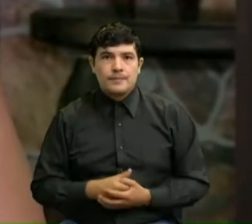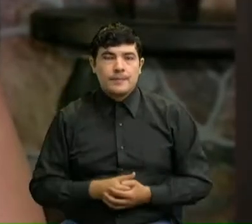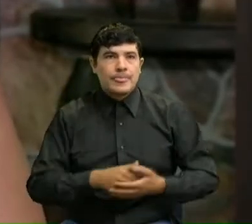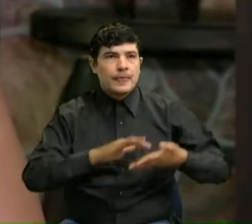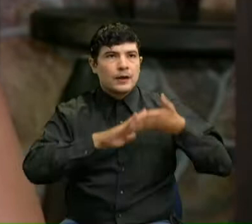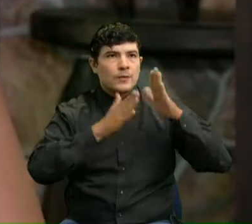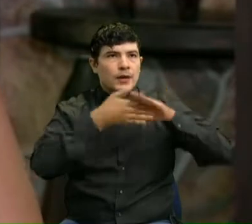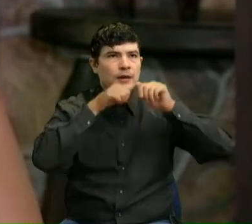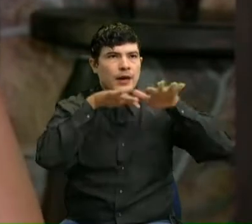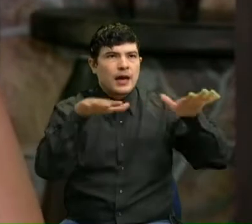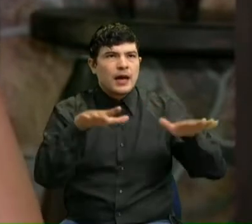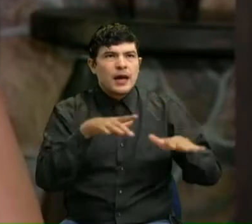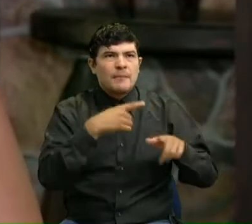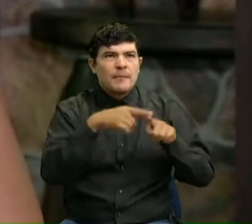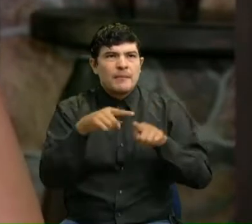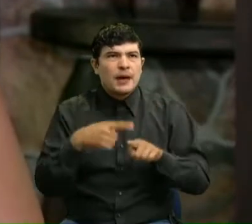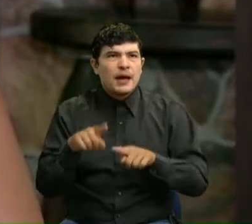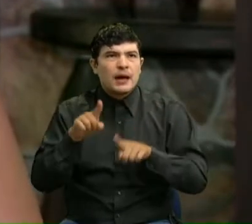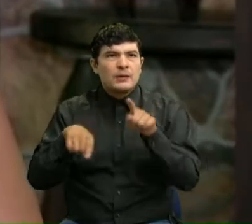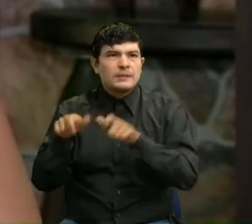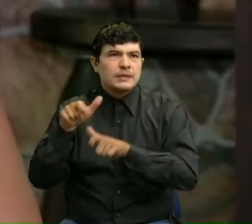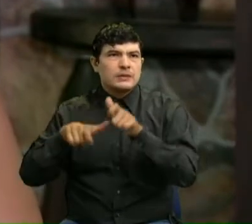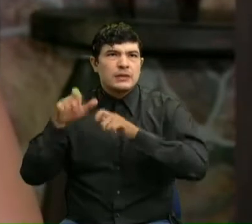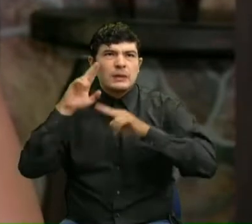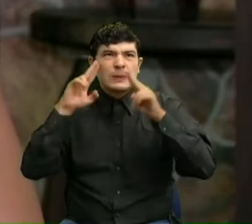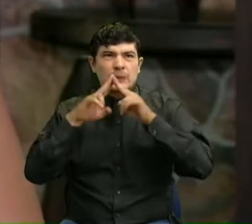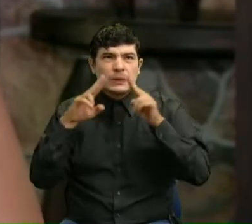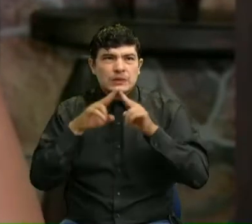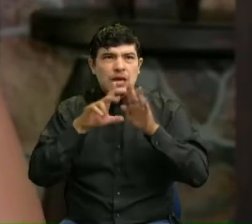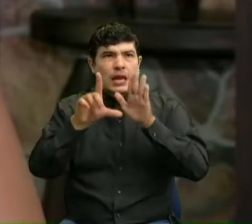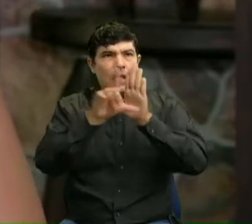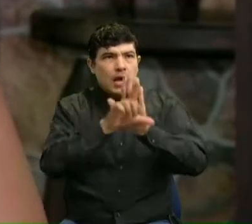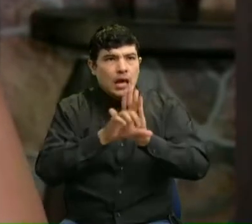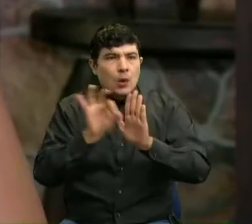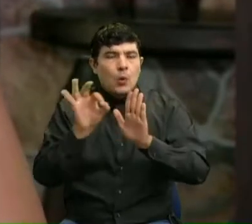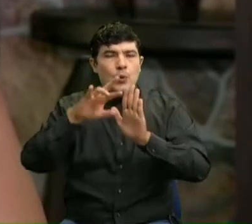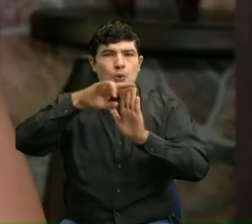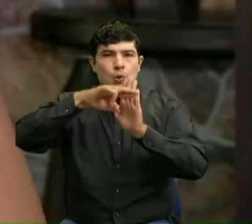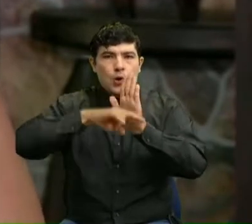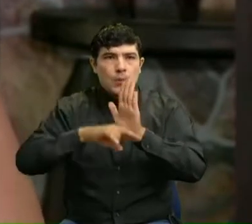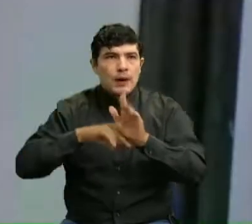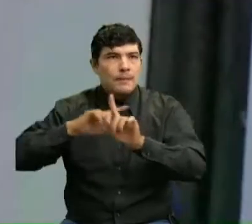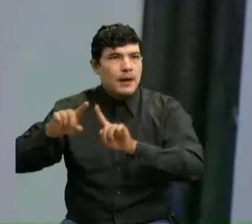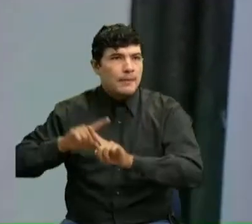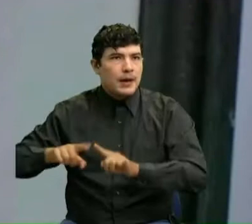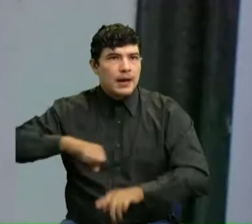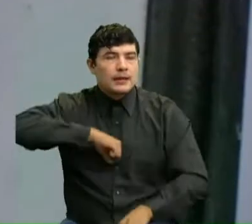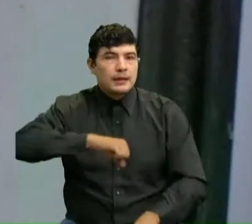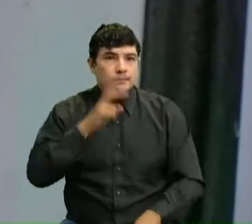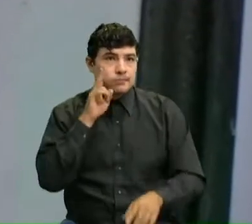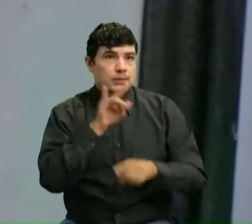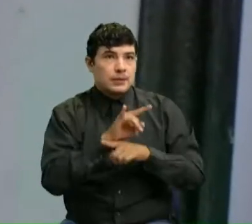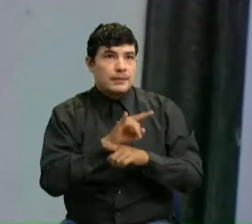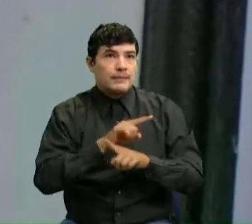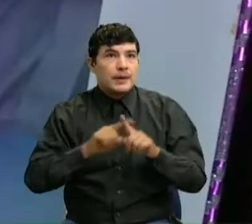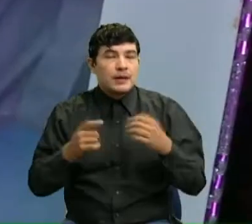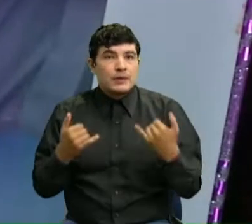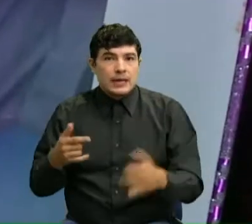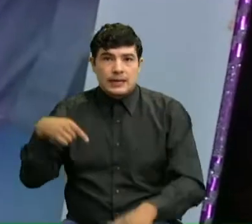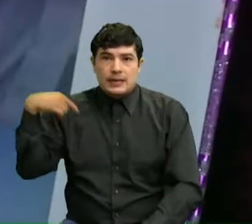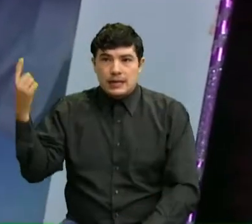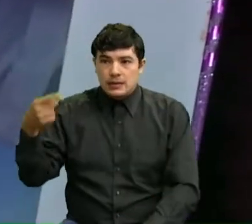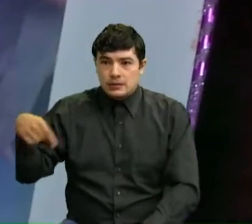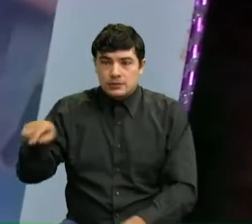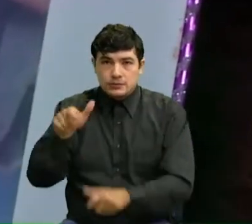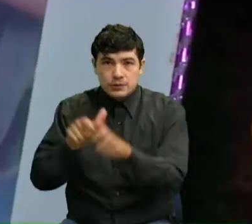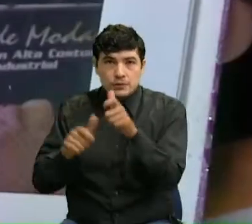tenemos mucho desconocimiento de la ley de la norma y de todos los derechos que nos amparan pero hay doble satisfacción para esta mujer